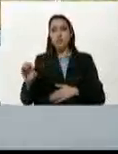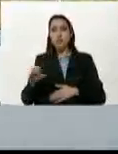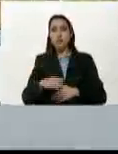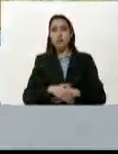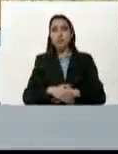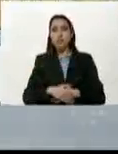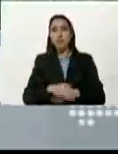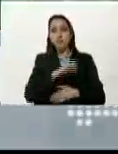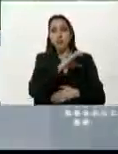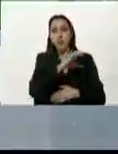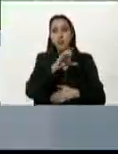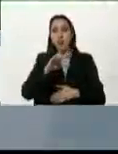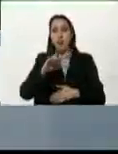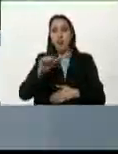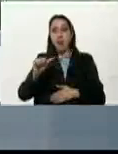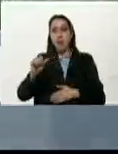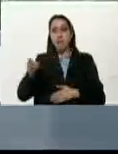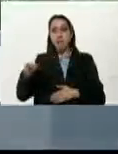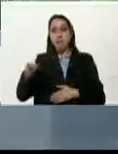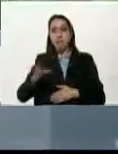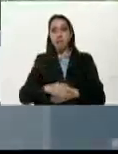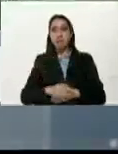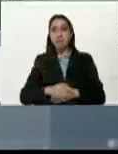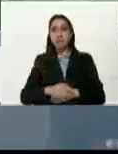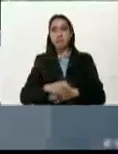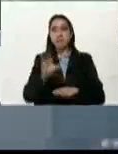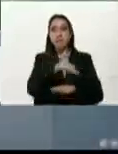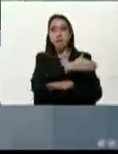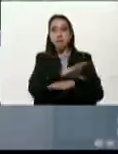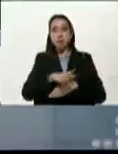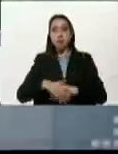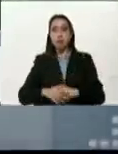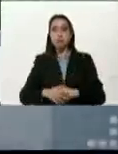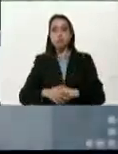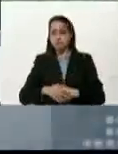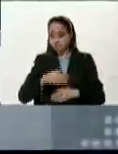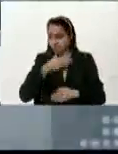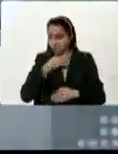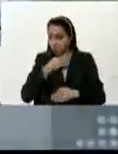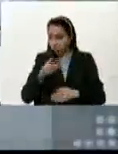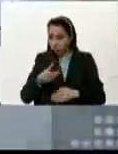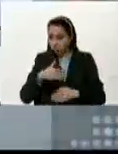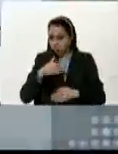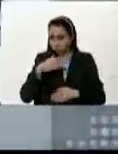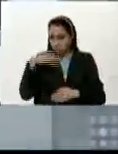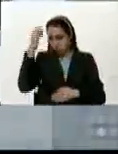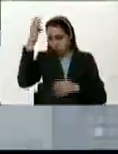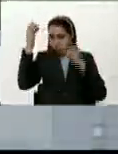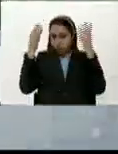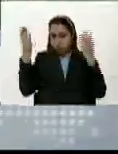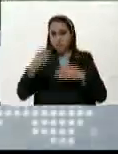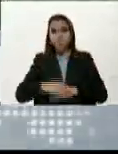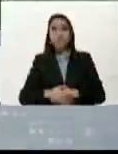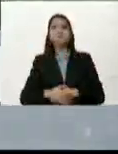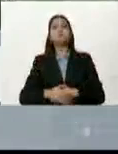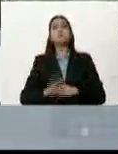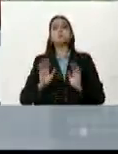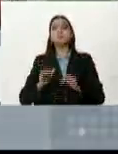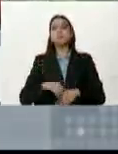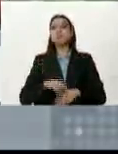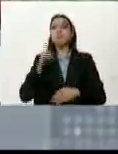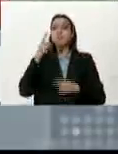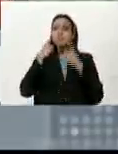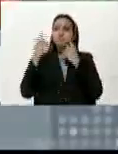para clac clac les parece bien la canción miren ahí están produciendo